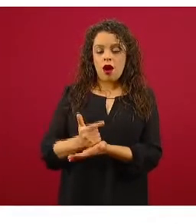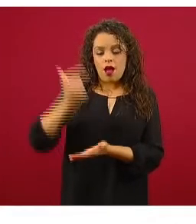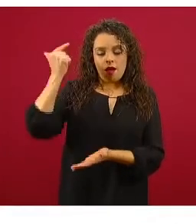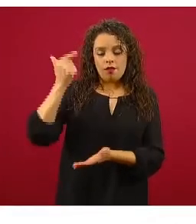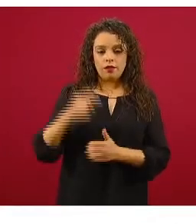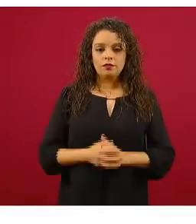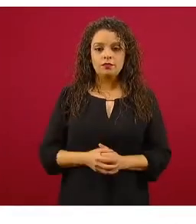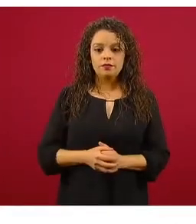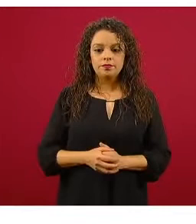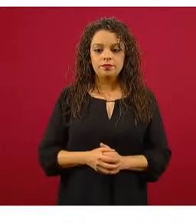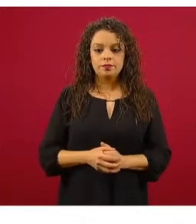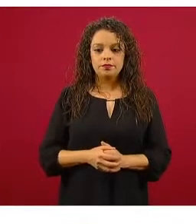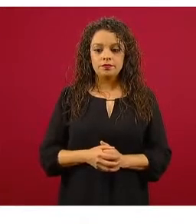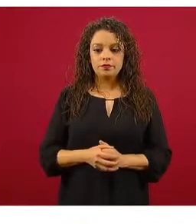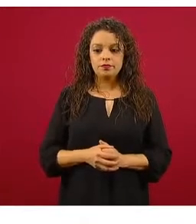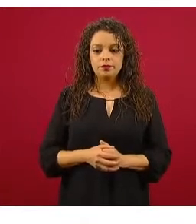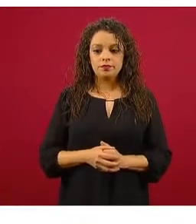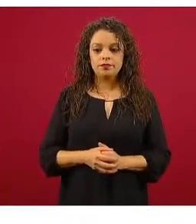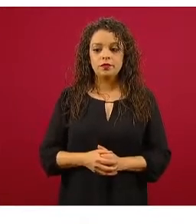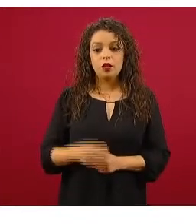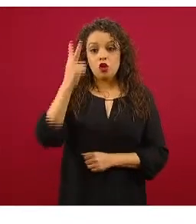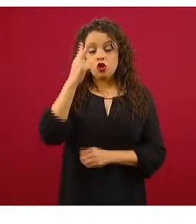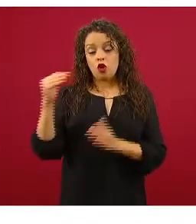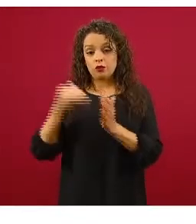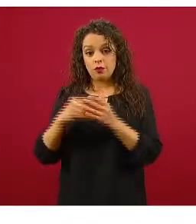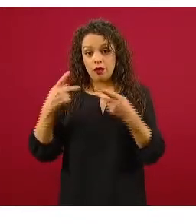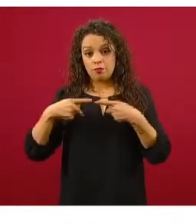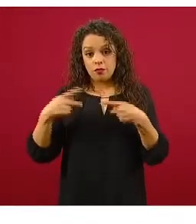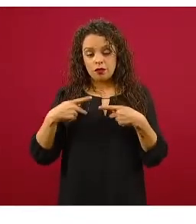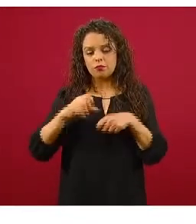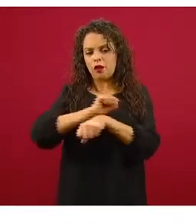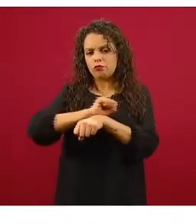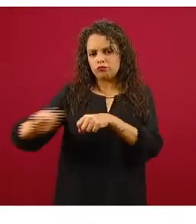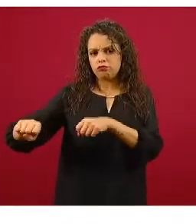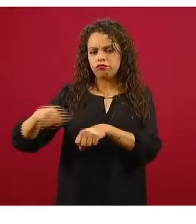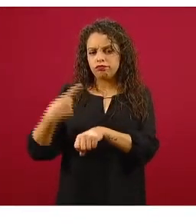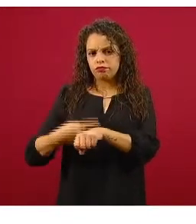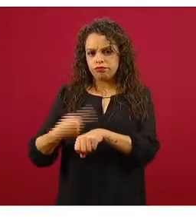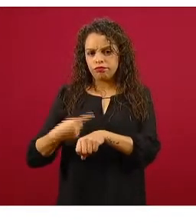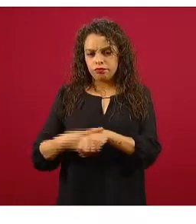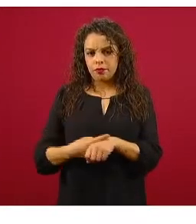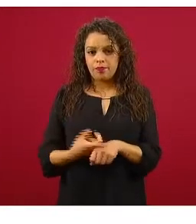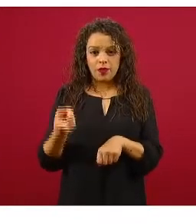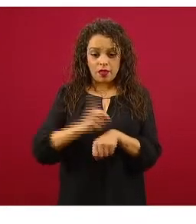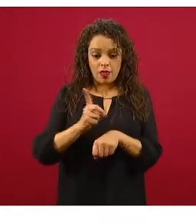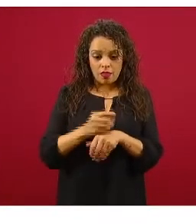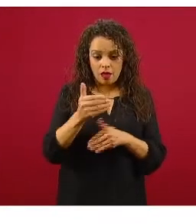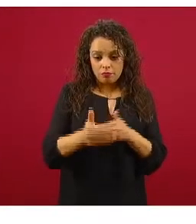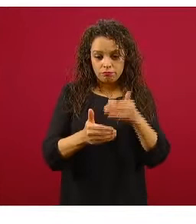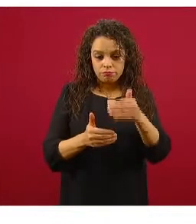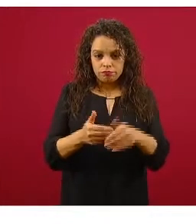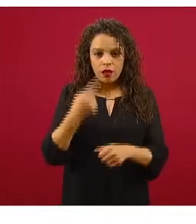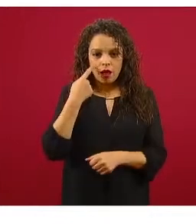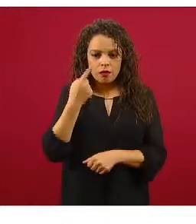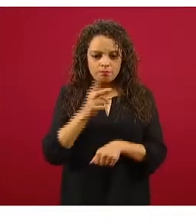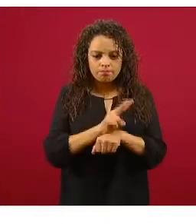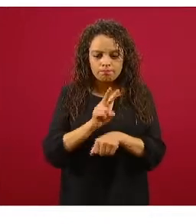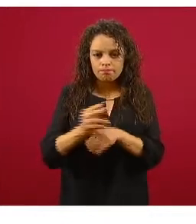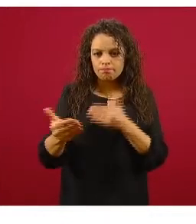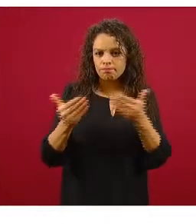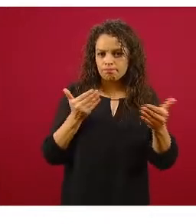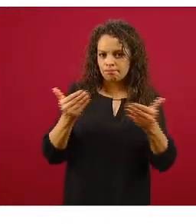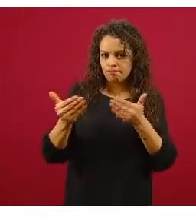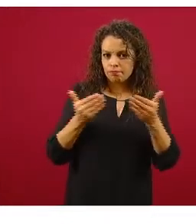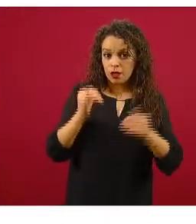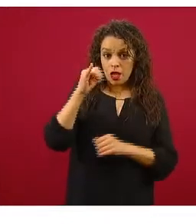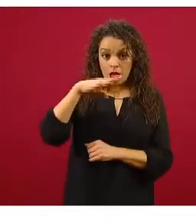grave y 2,000 que tuvieron enfermedad leve. Lo seguimos a través de los días. En el IMSS tenemos un sistema de